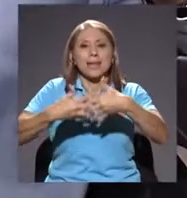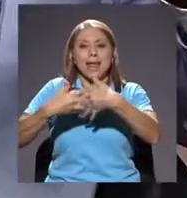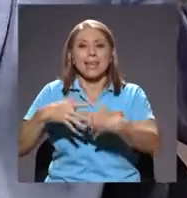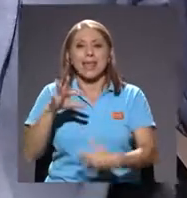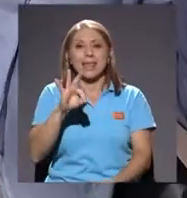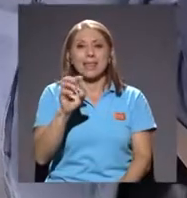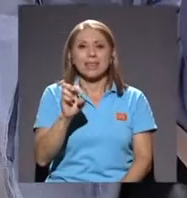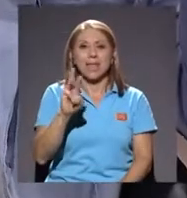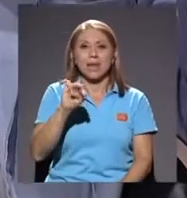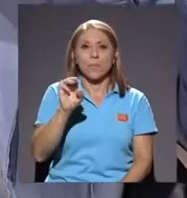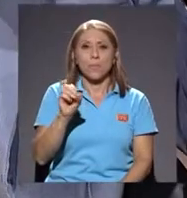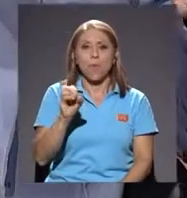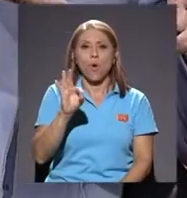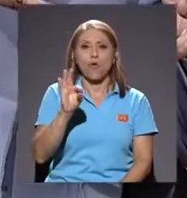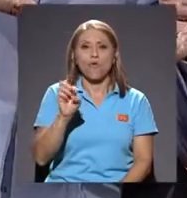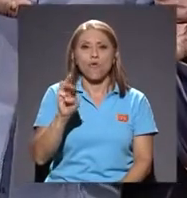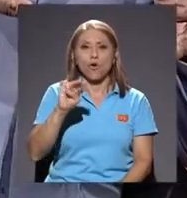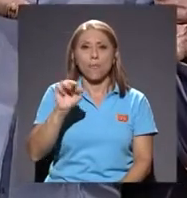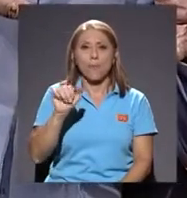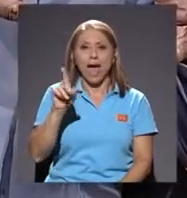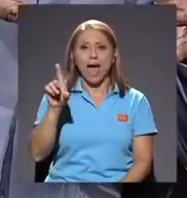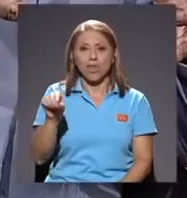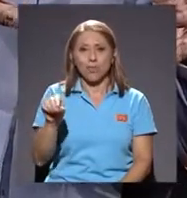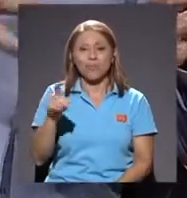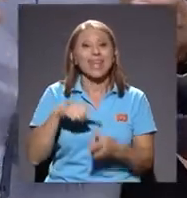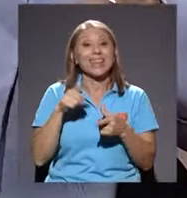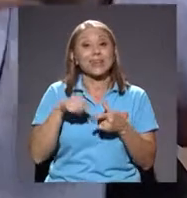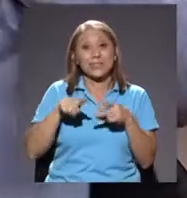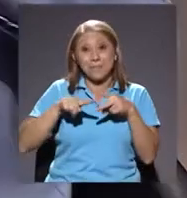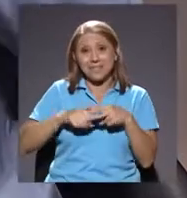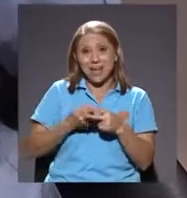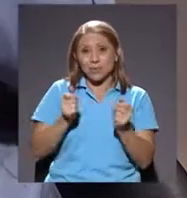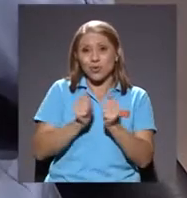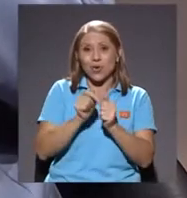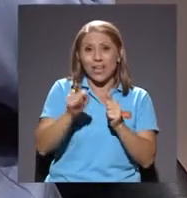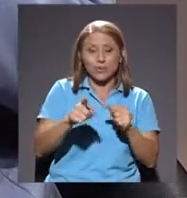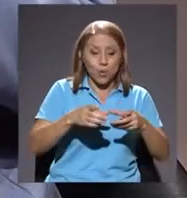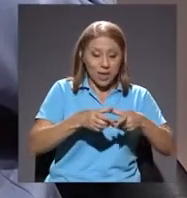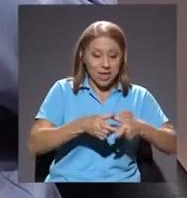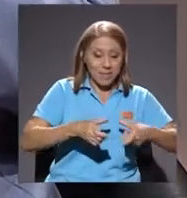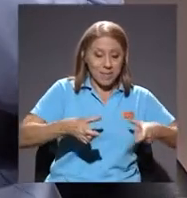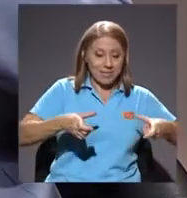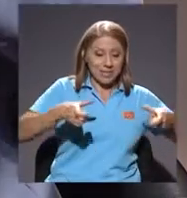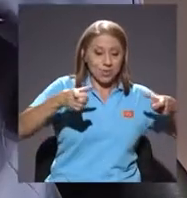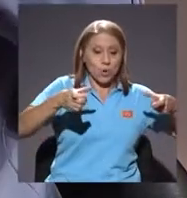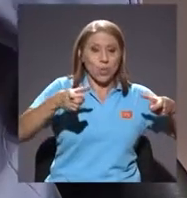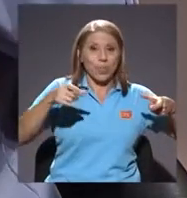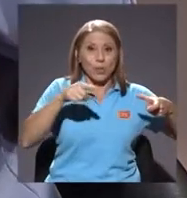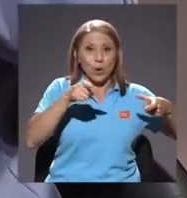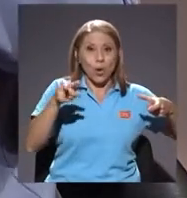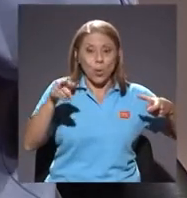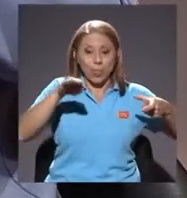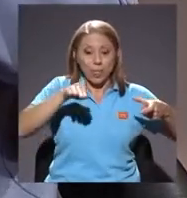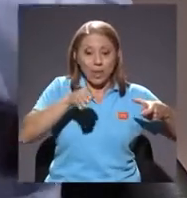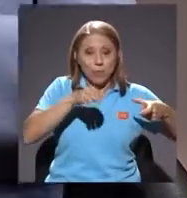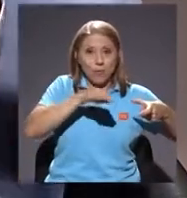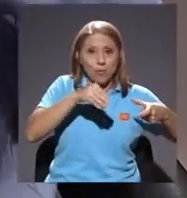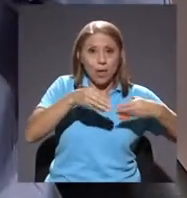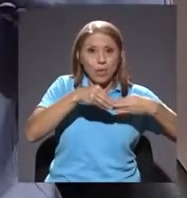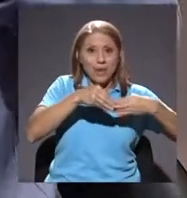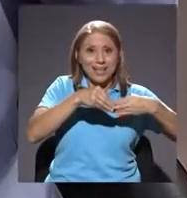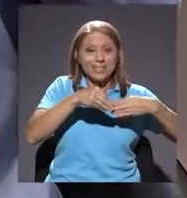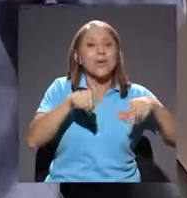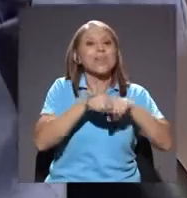esa combinación de impresión de cartón con termoformado de plástico y dar el servicio a un